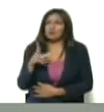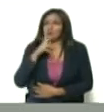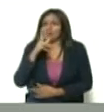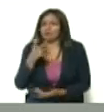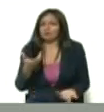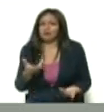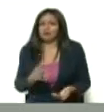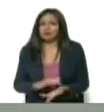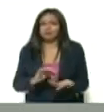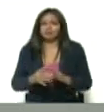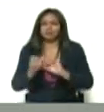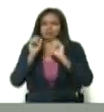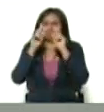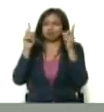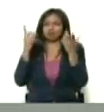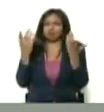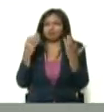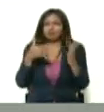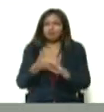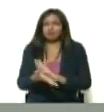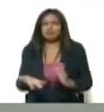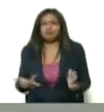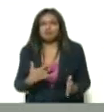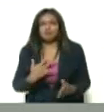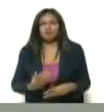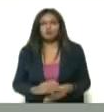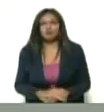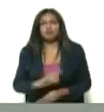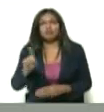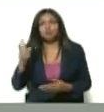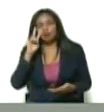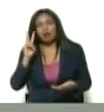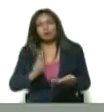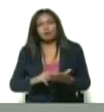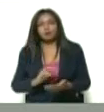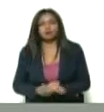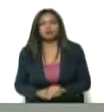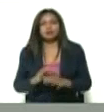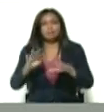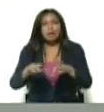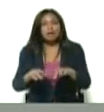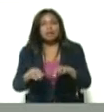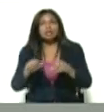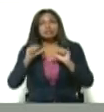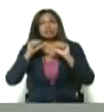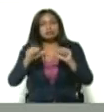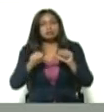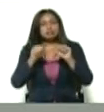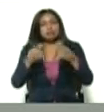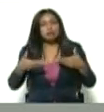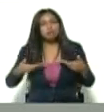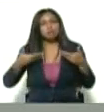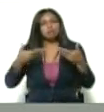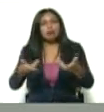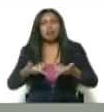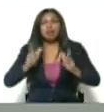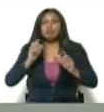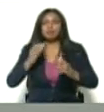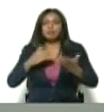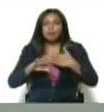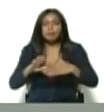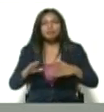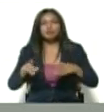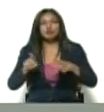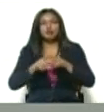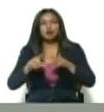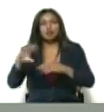surrealista, increíble. Después lo confirmamos. Esas máquinas siguen en pie, listas para ser